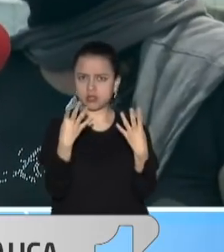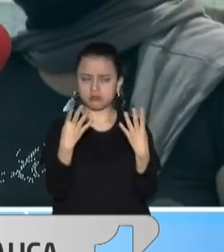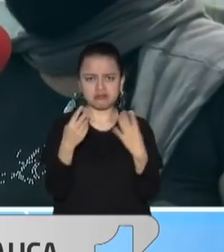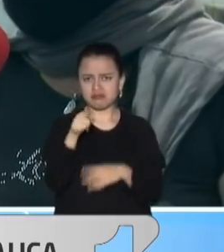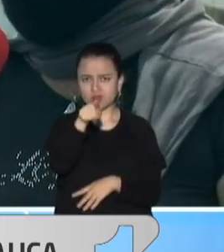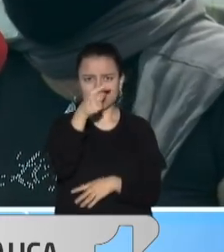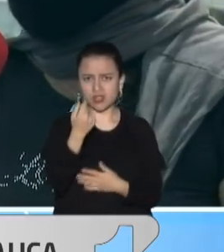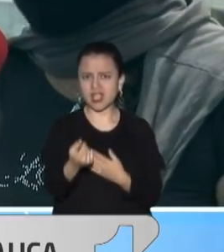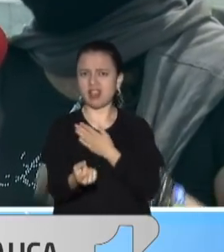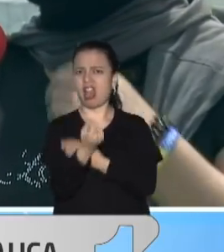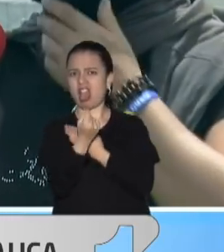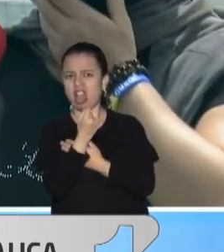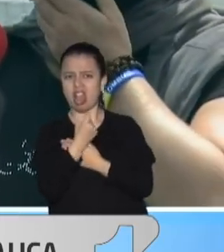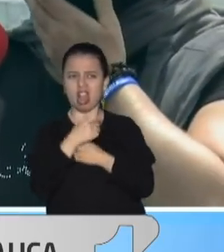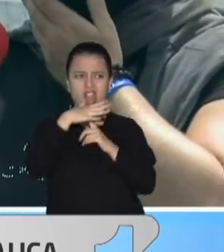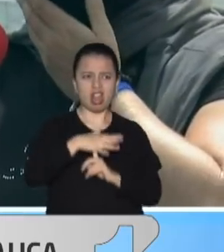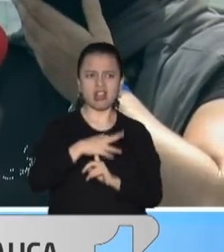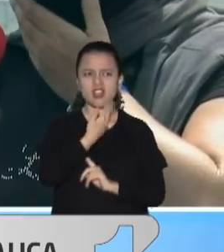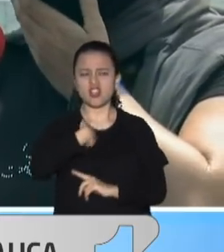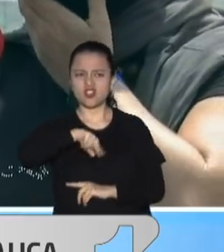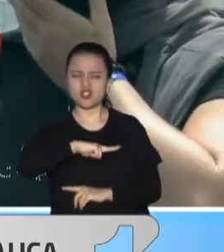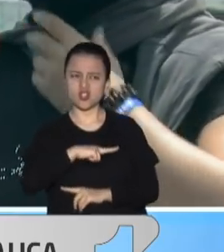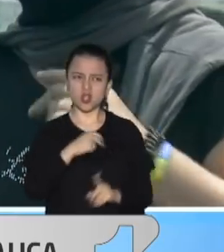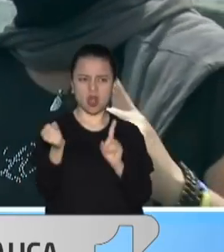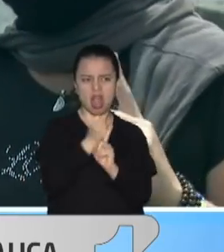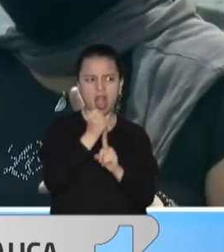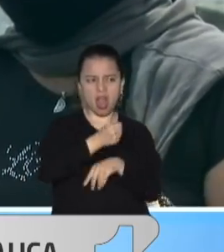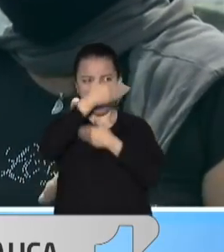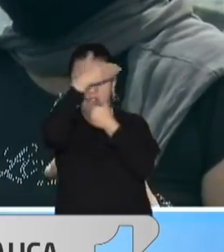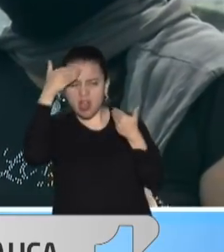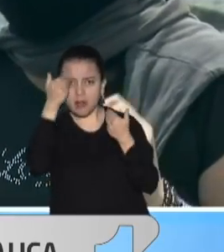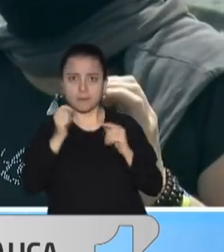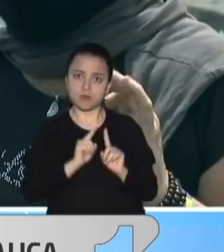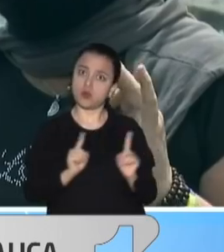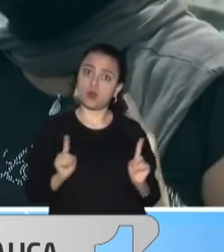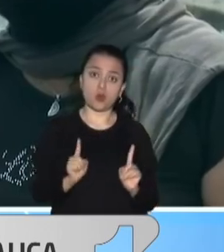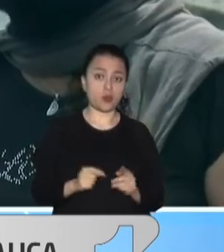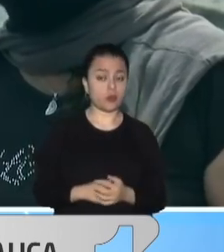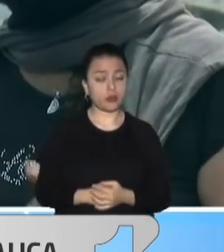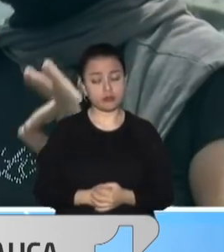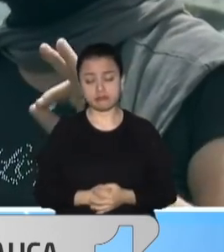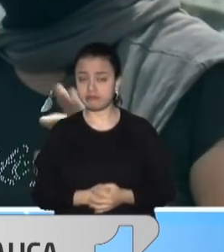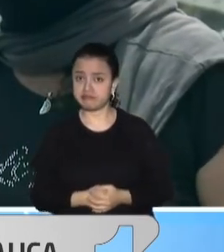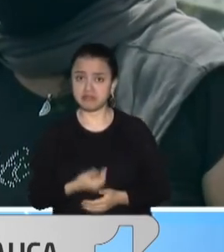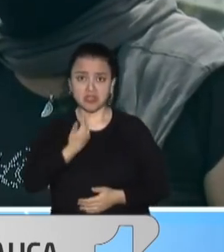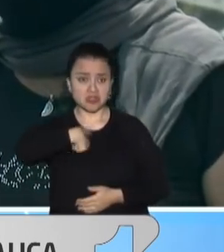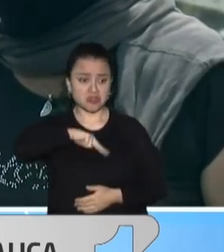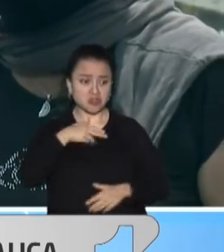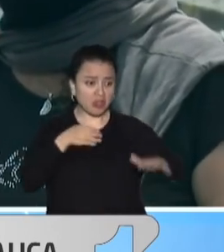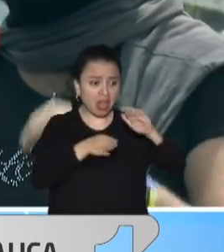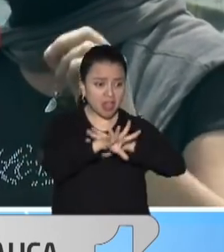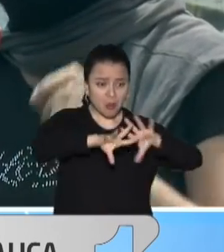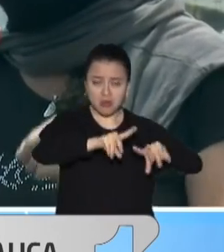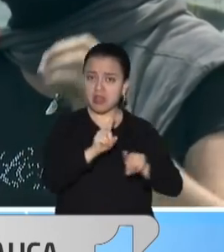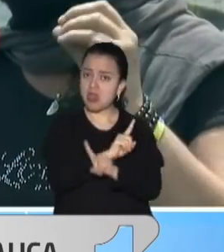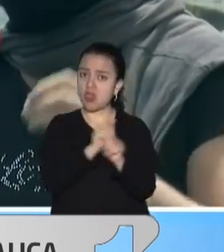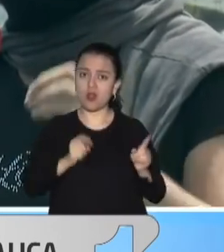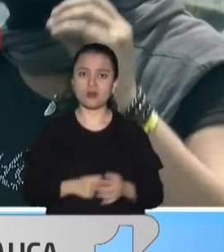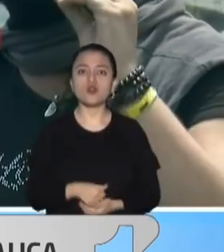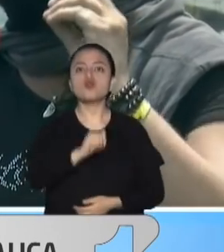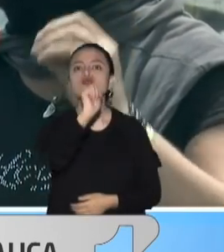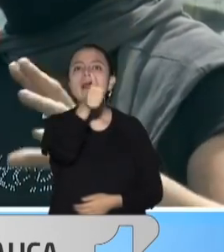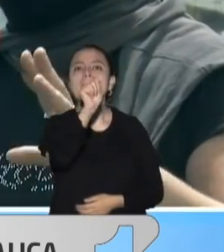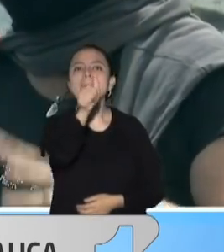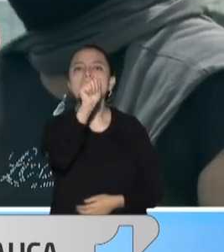y nos tildan de delincuentes y de vándalos. Nosotros en ningún momento vandalizamos los carros ni se los quitamos a las fuerzas. Ellos mismos